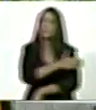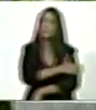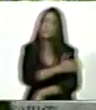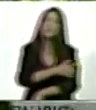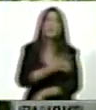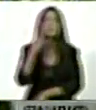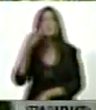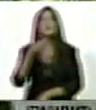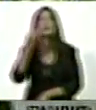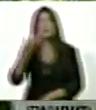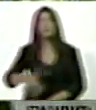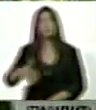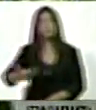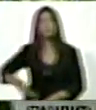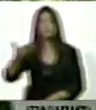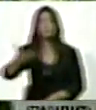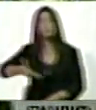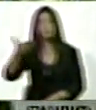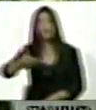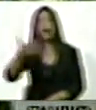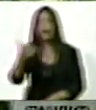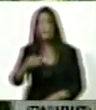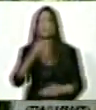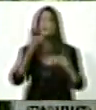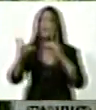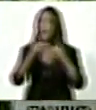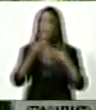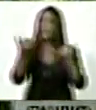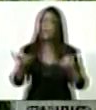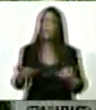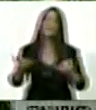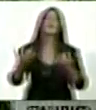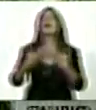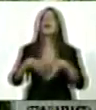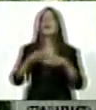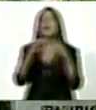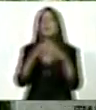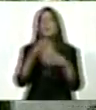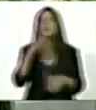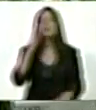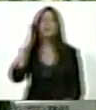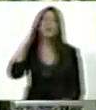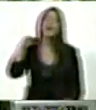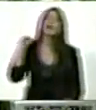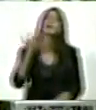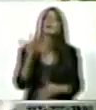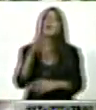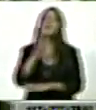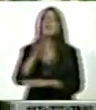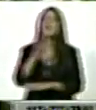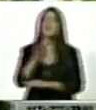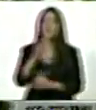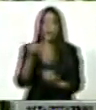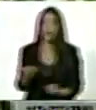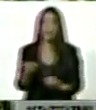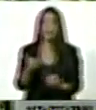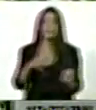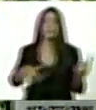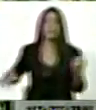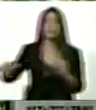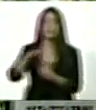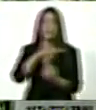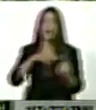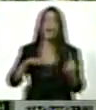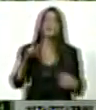destacaban la importancia de que existiera diálogo dentro de la mesa de la unidad. ¿Qué futuro le ve usted al diálogo en medio de este panorama